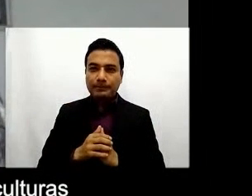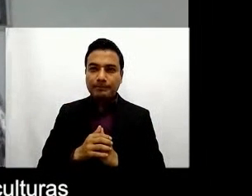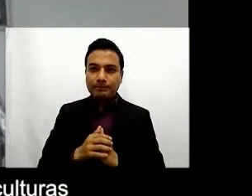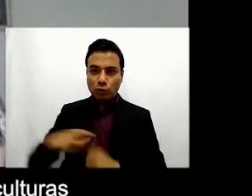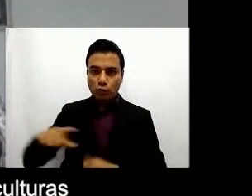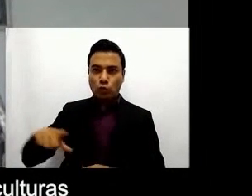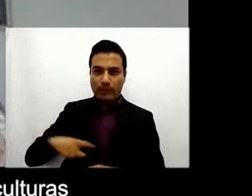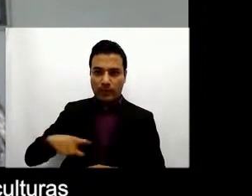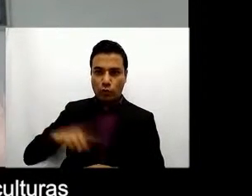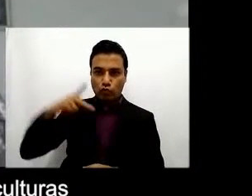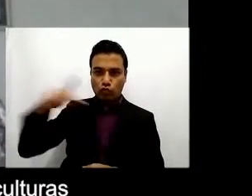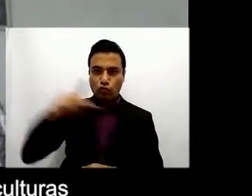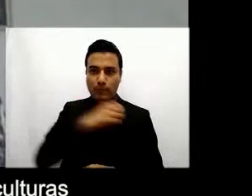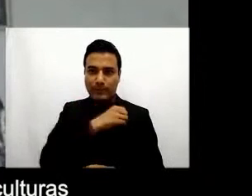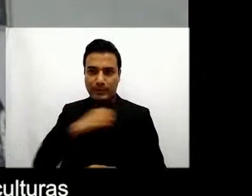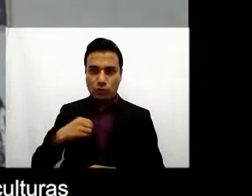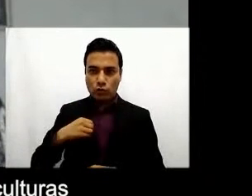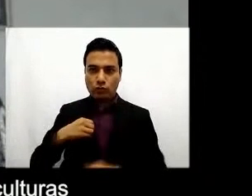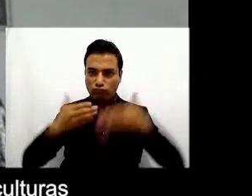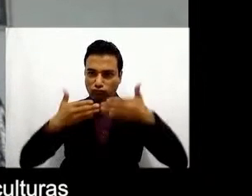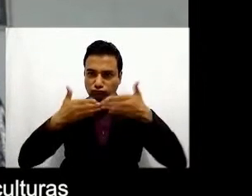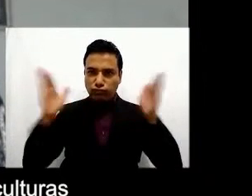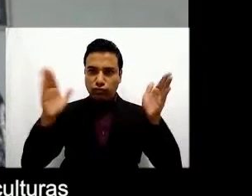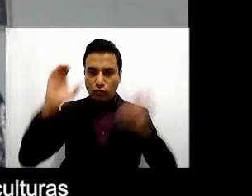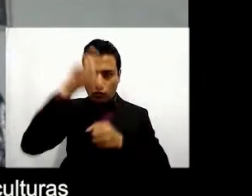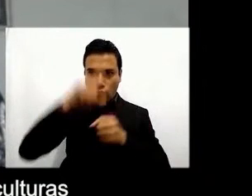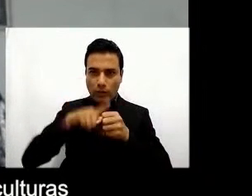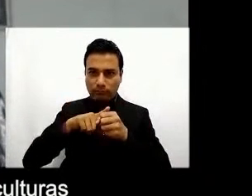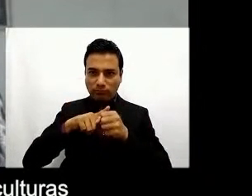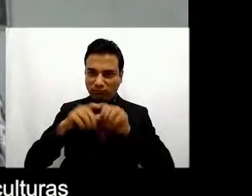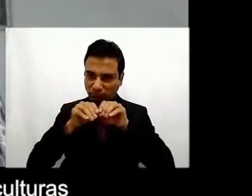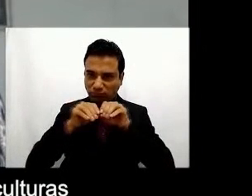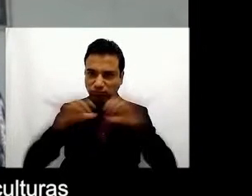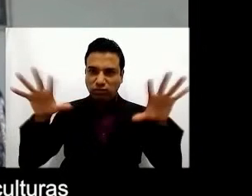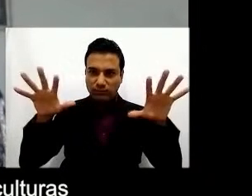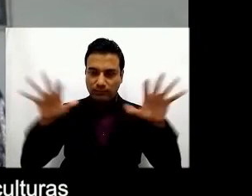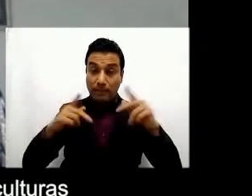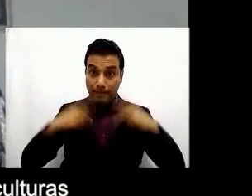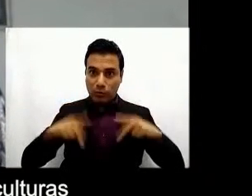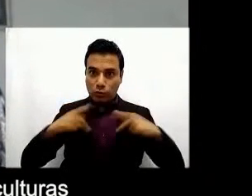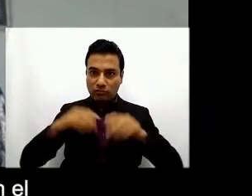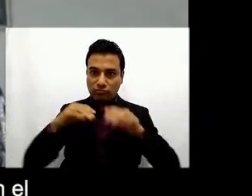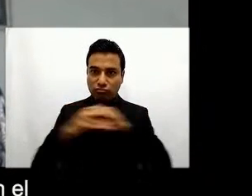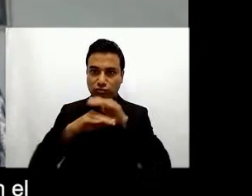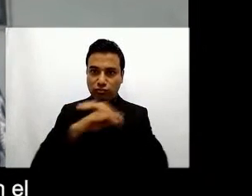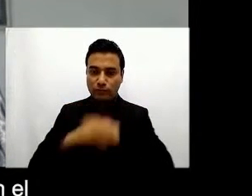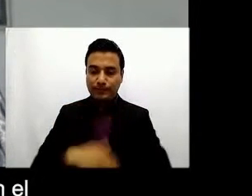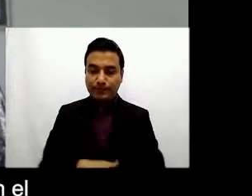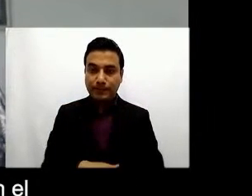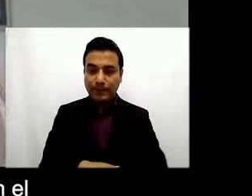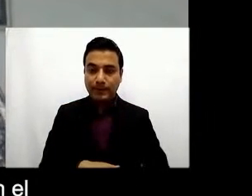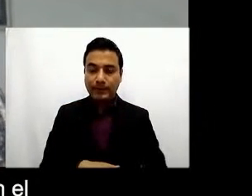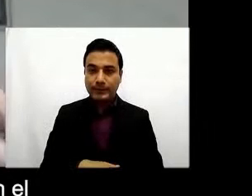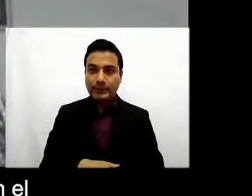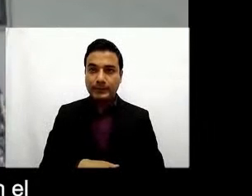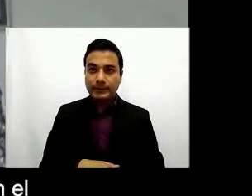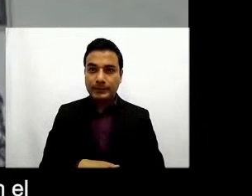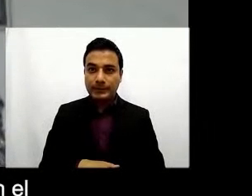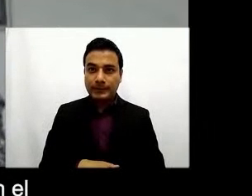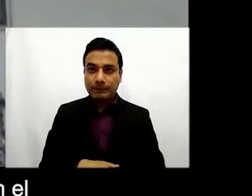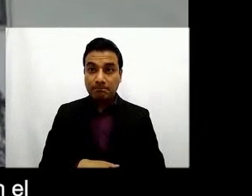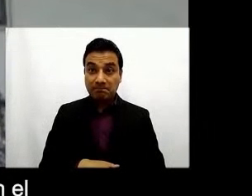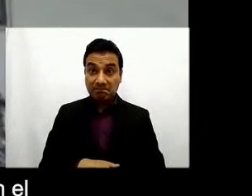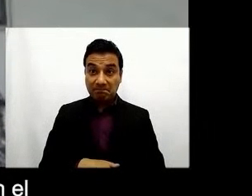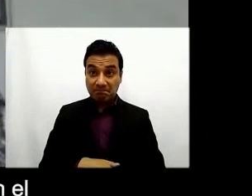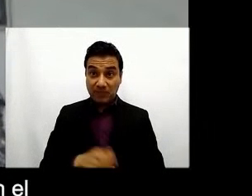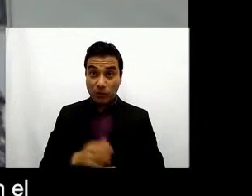el acceso a la cultura, o sea, de hacerlo muchísimo más accesible, realmente no todo mundo